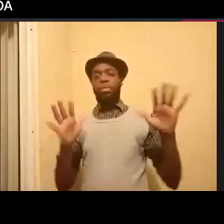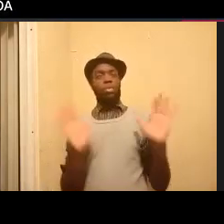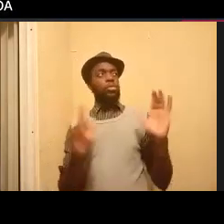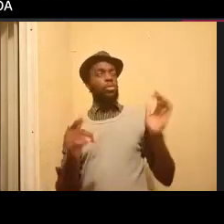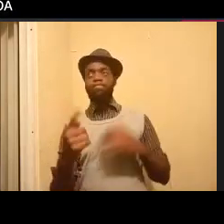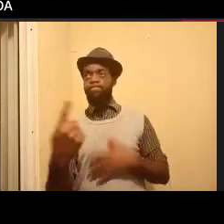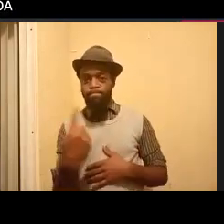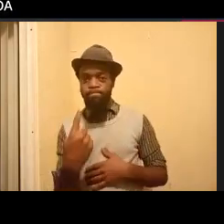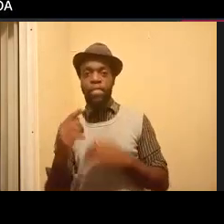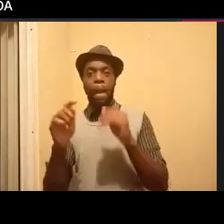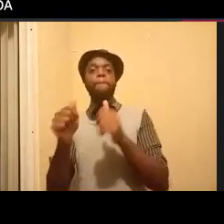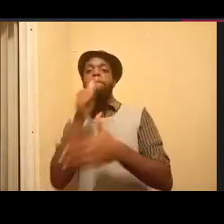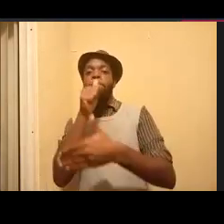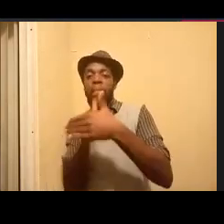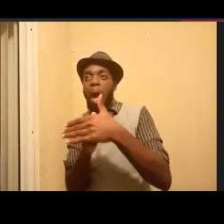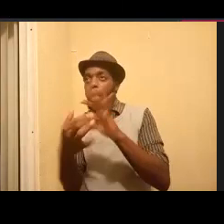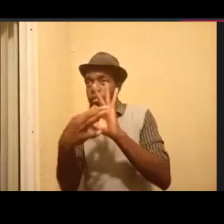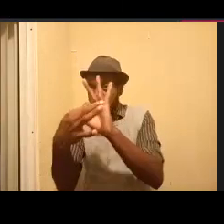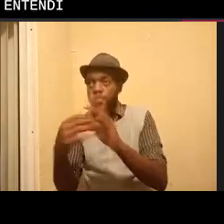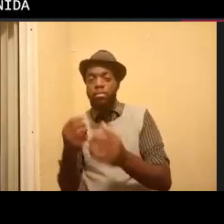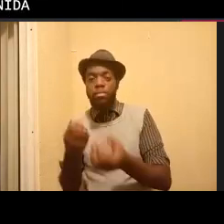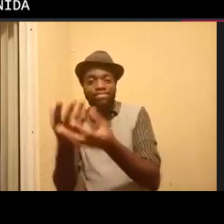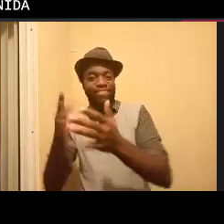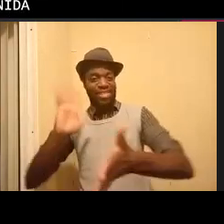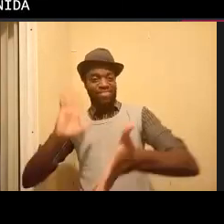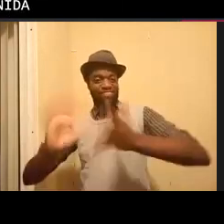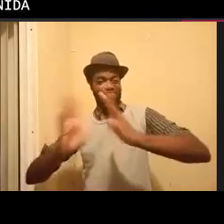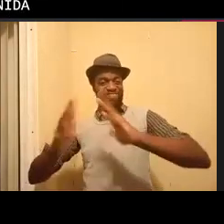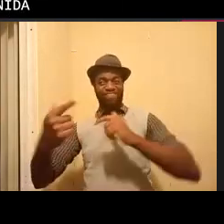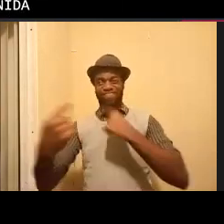Cindy. Cindy Barrera.